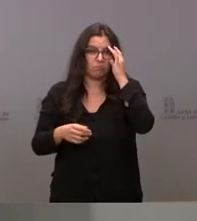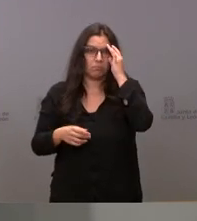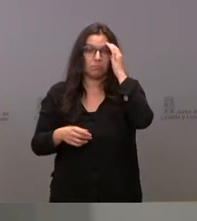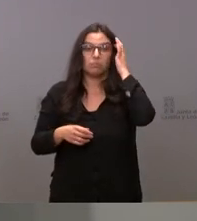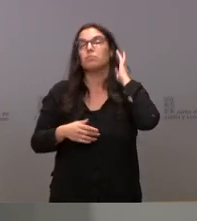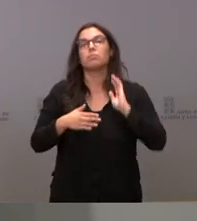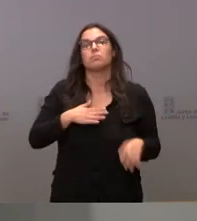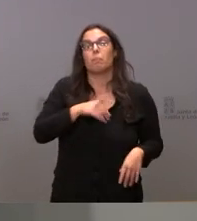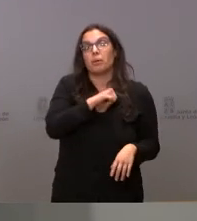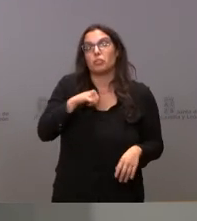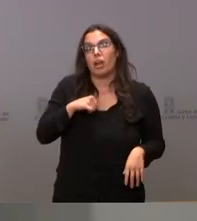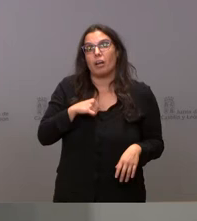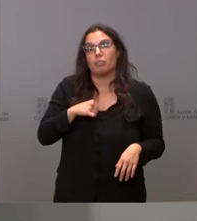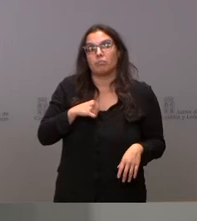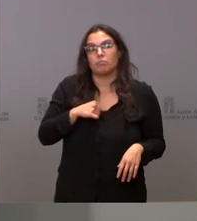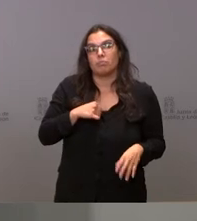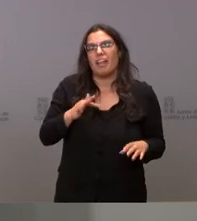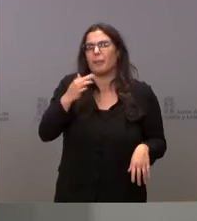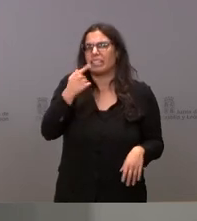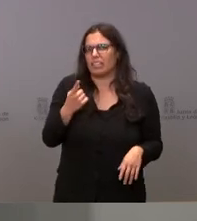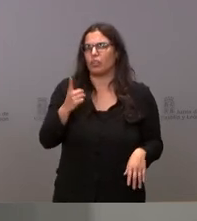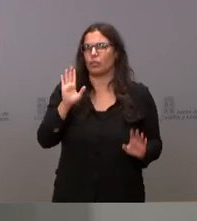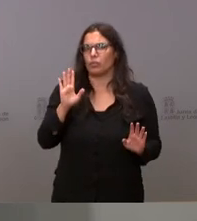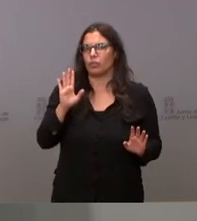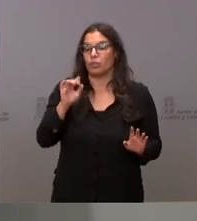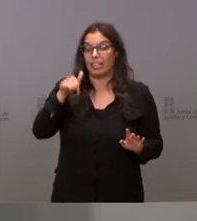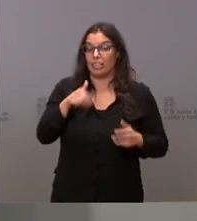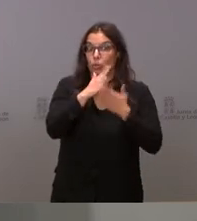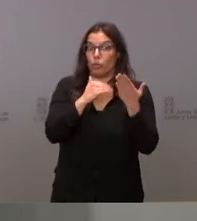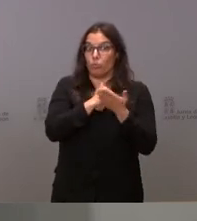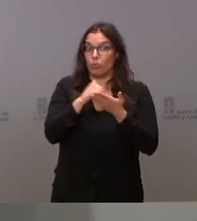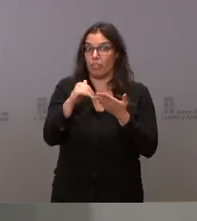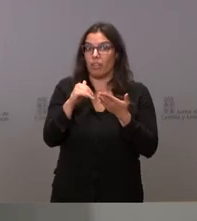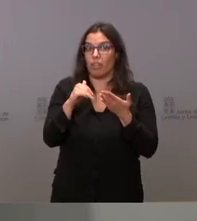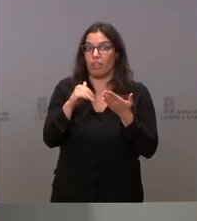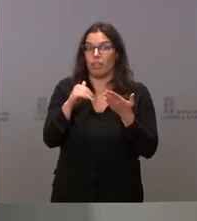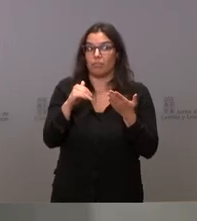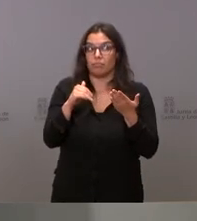ocasional, oiga, y he de decirle que en esta comunidad que tiene